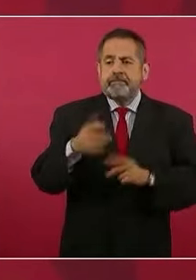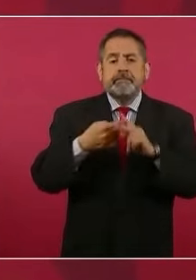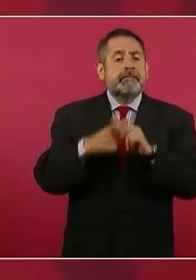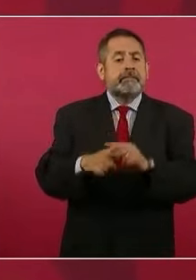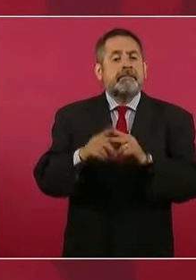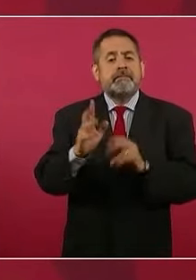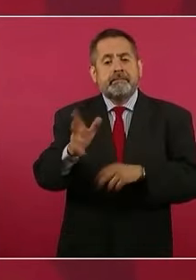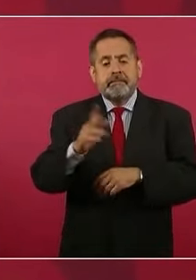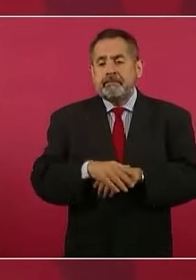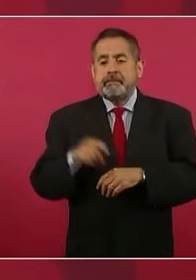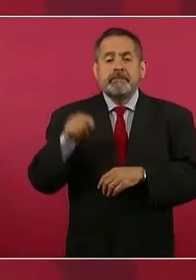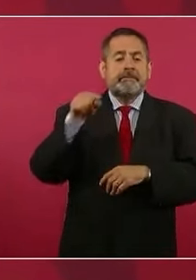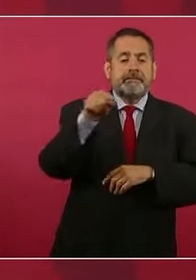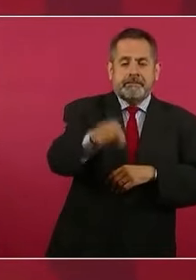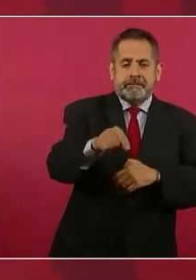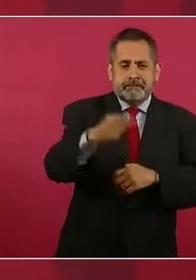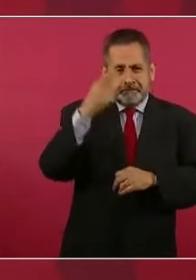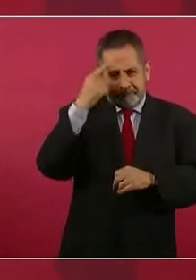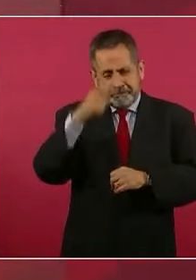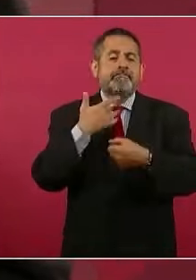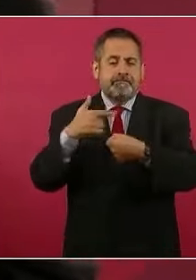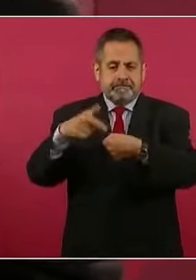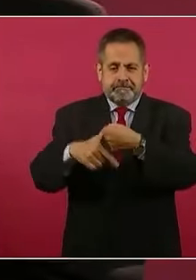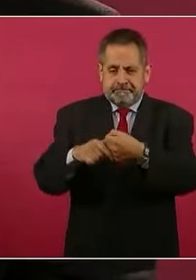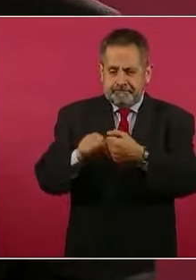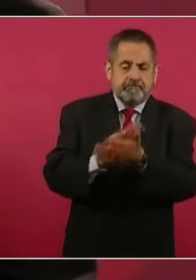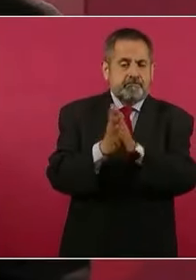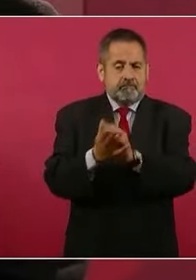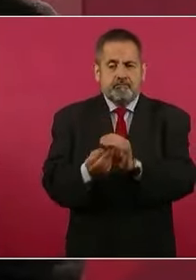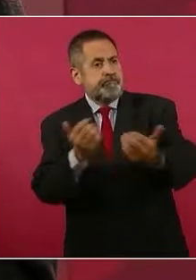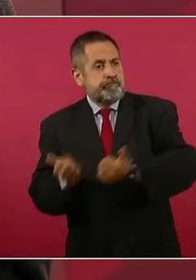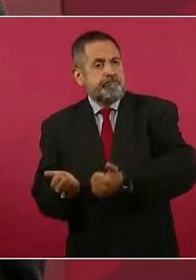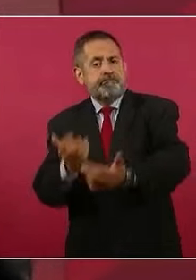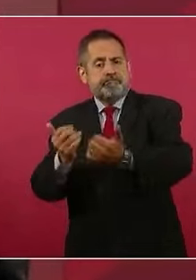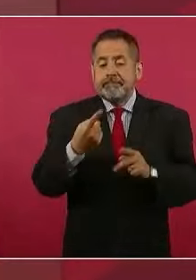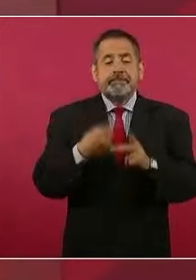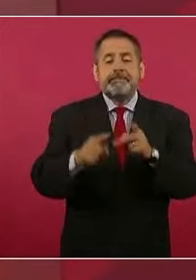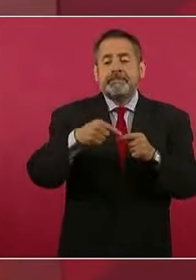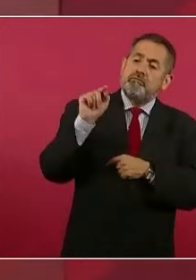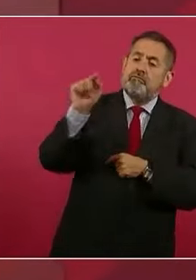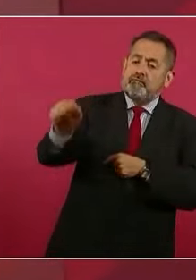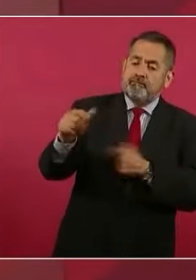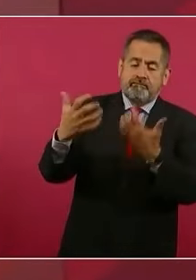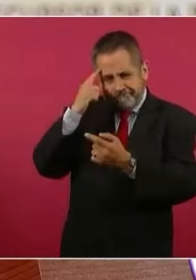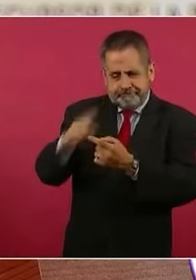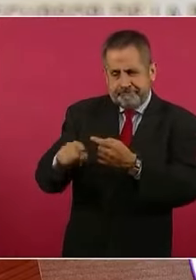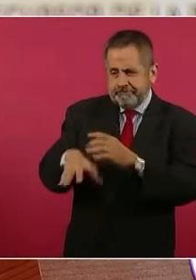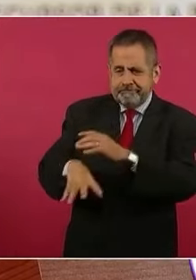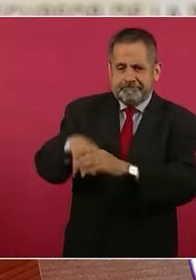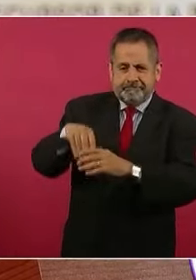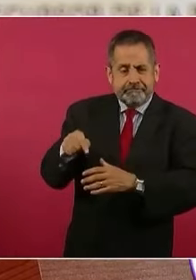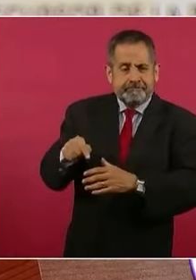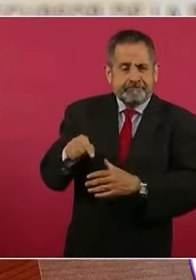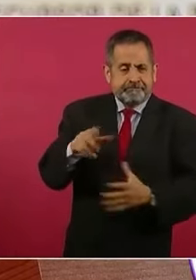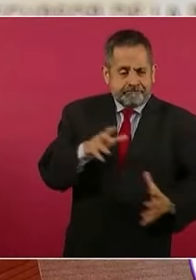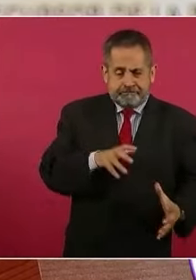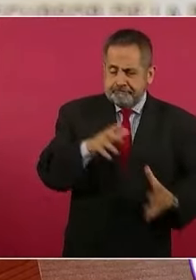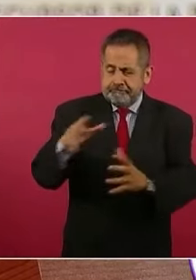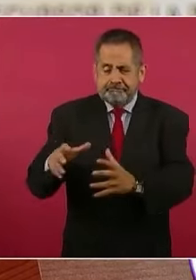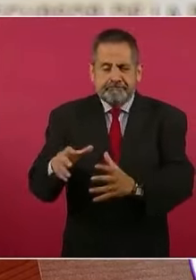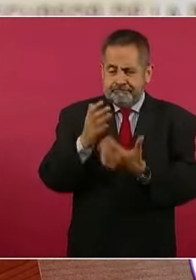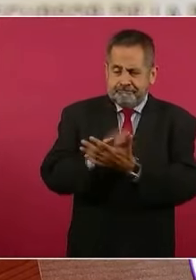una coquizadora también para producir gasolina. Y estamos a punto de iniciar otra coquizadora para procesar todo